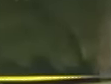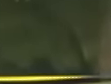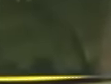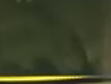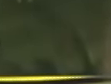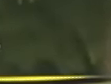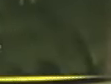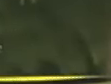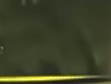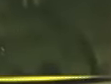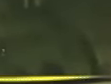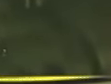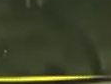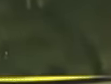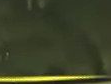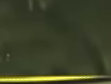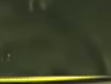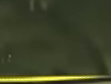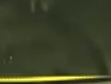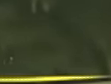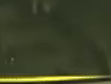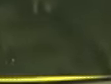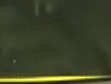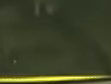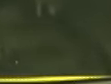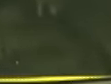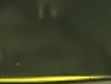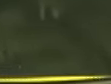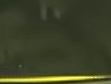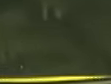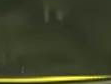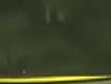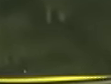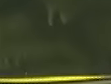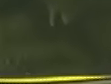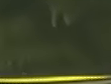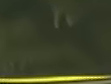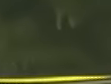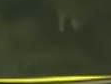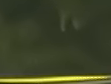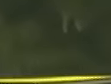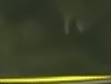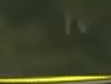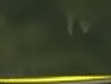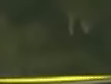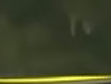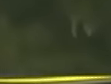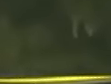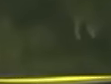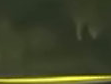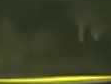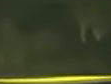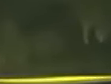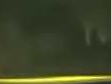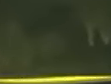de Coordinación y Armonización Tributaria y la designación de un nuevo Consejo Nacional Electoral con más